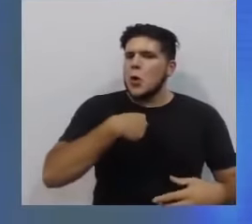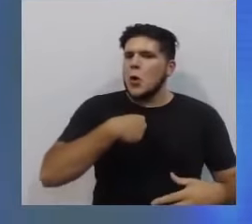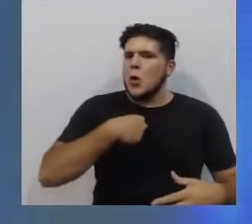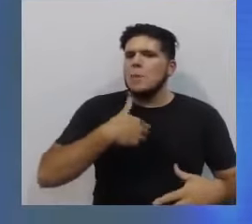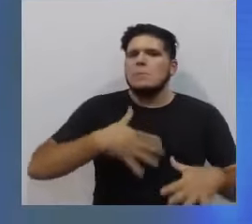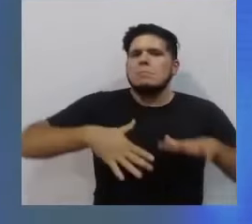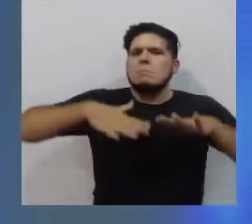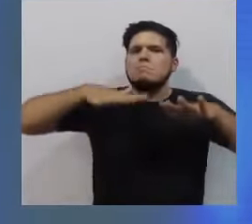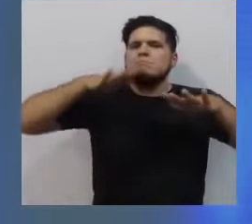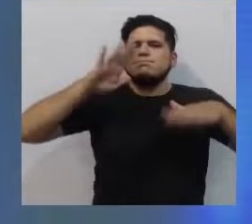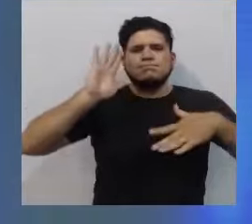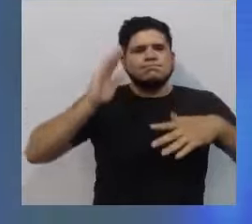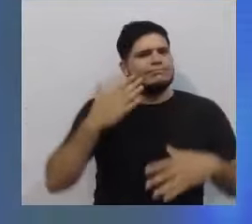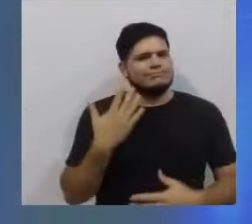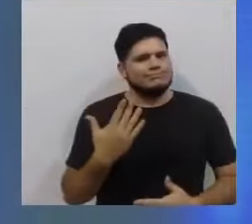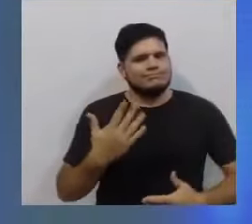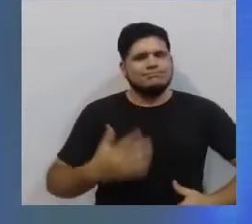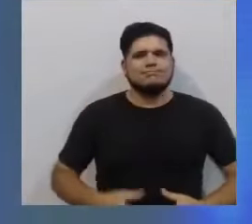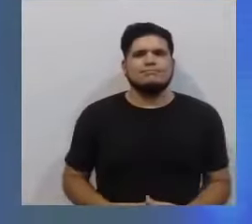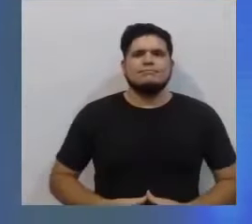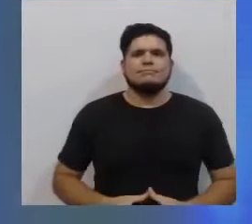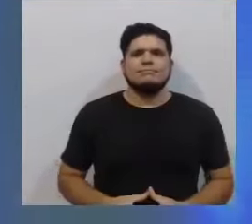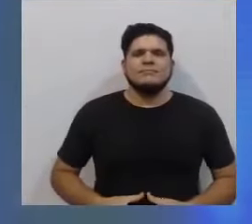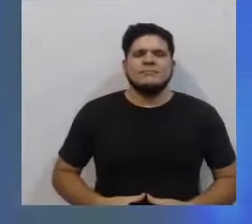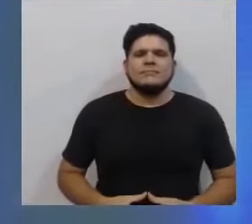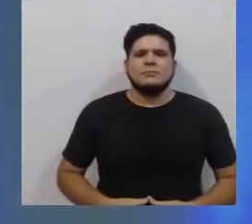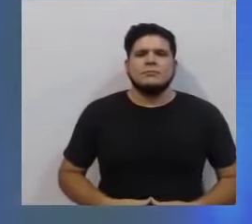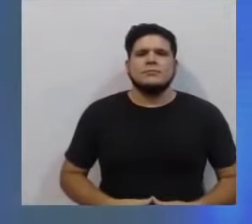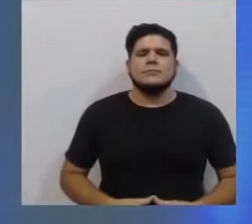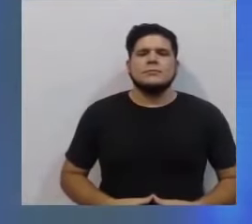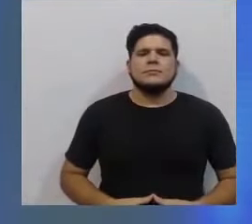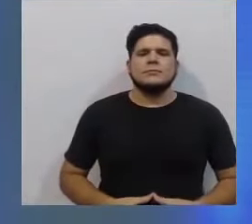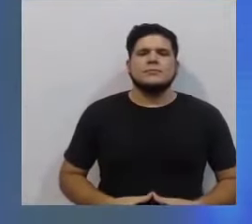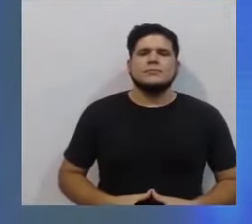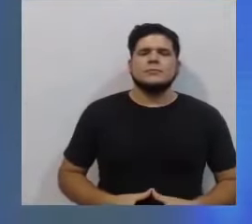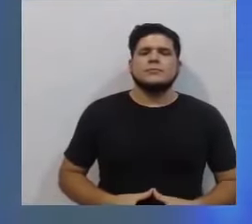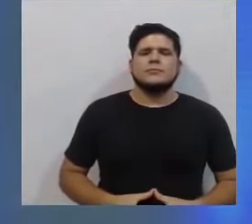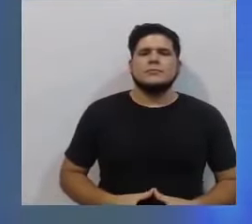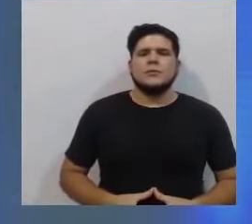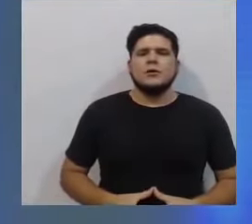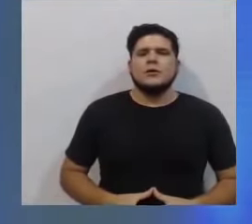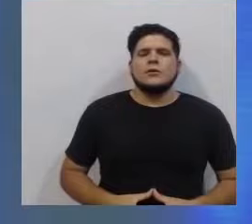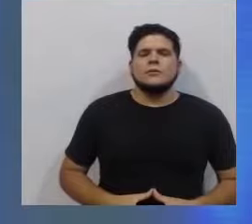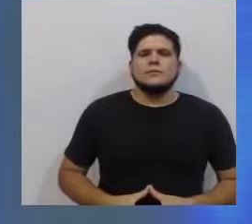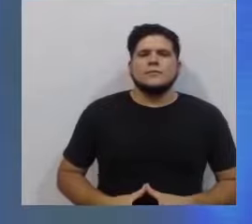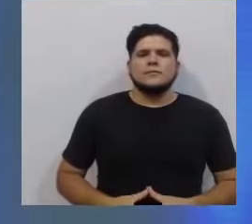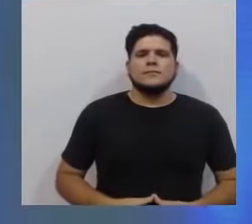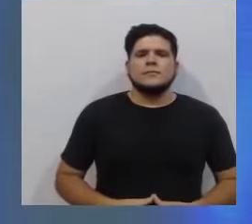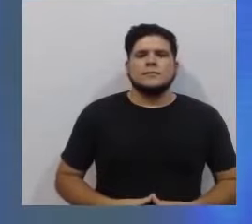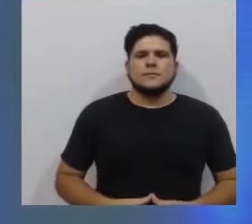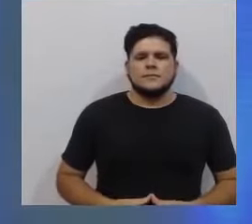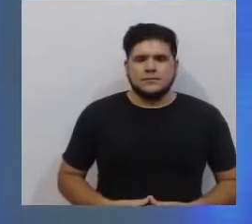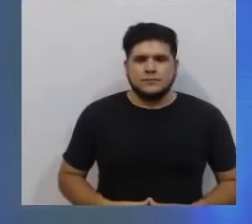de lo imposible nos lleva de un paso al otro y cuando pensamos que es difícil